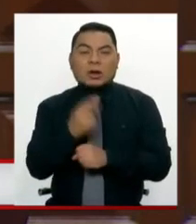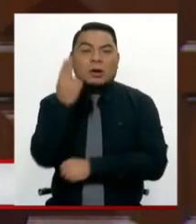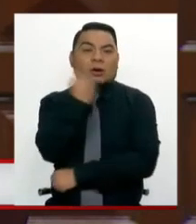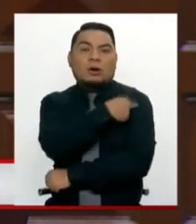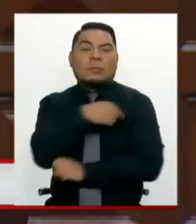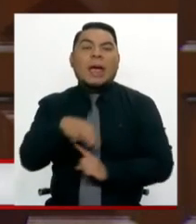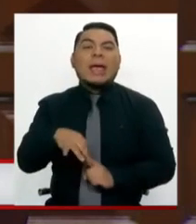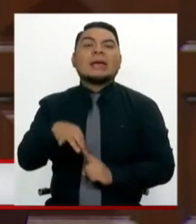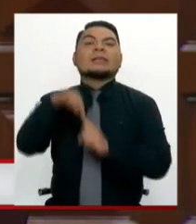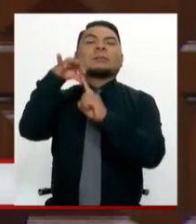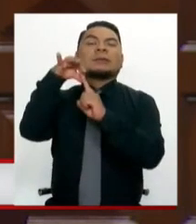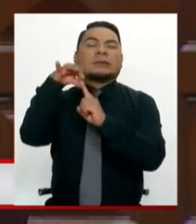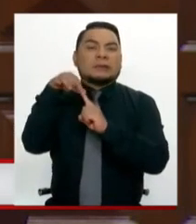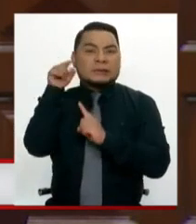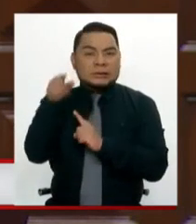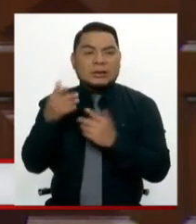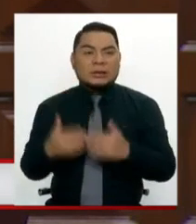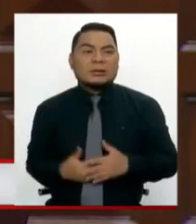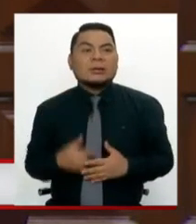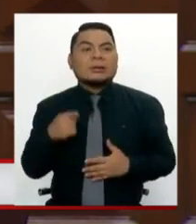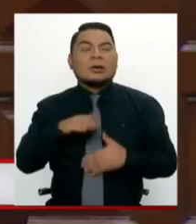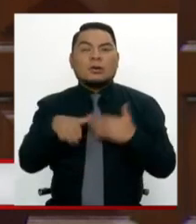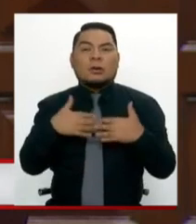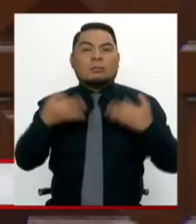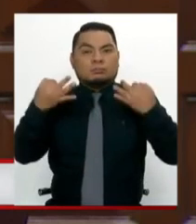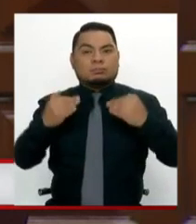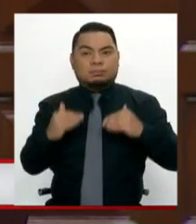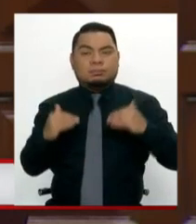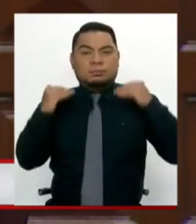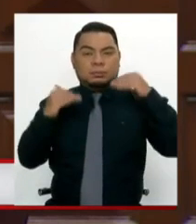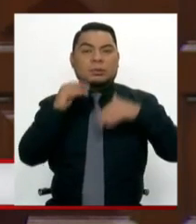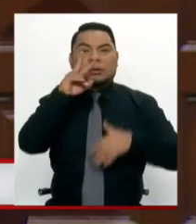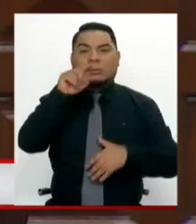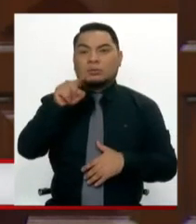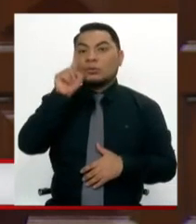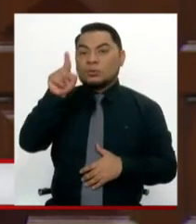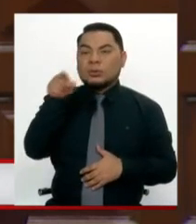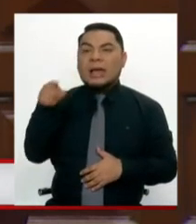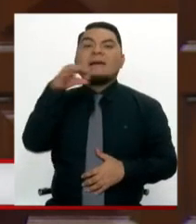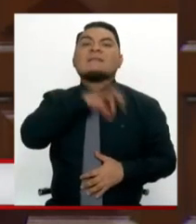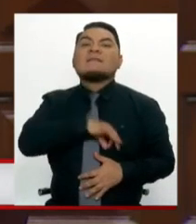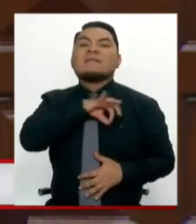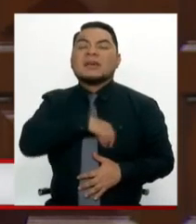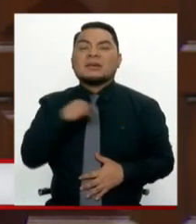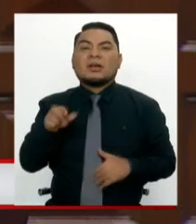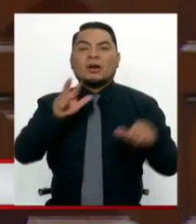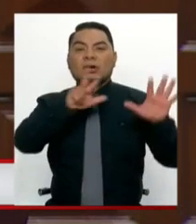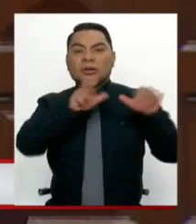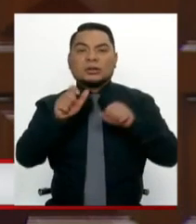hospital especializado de categoría 3.1 en beneficio de